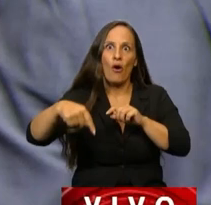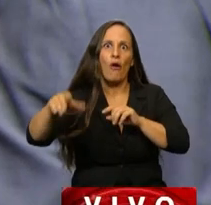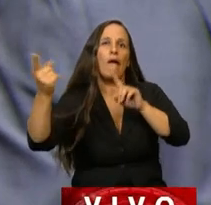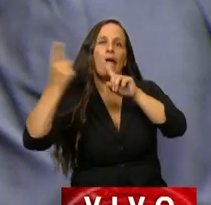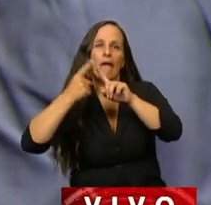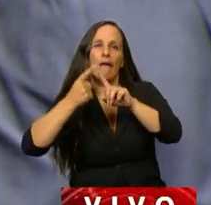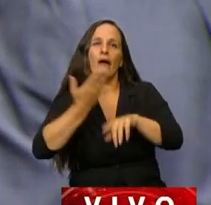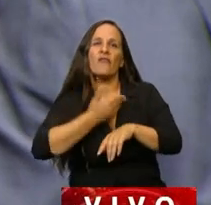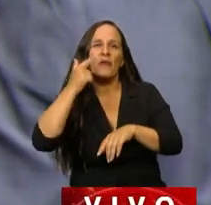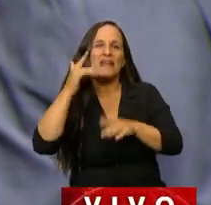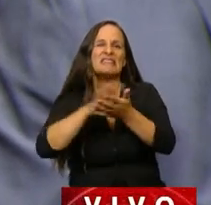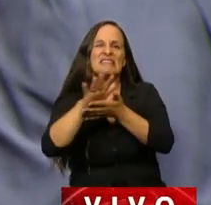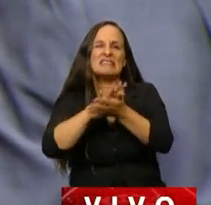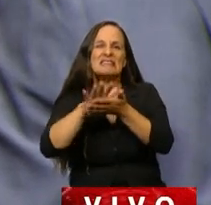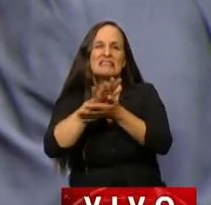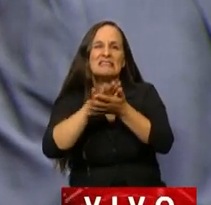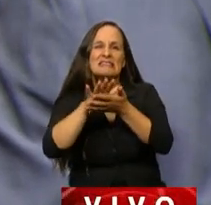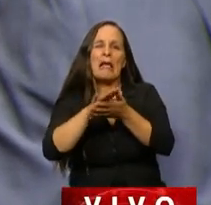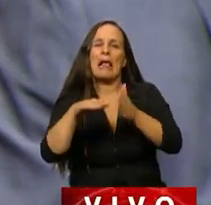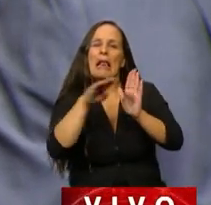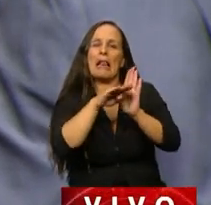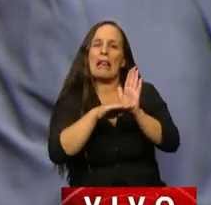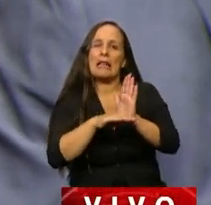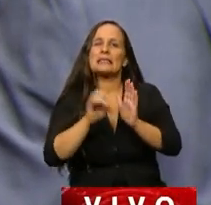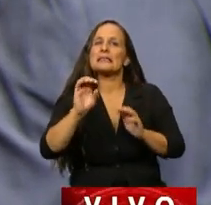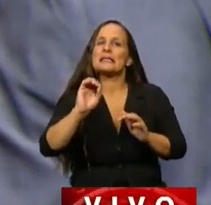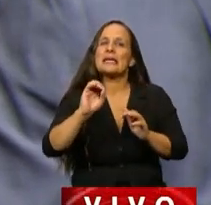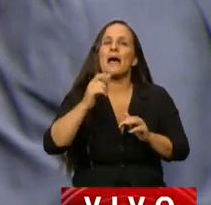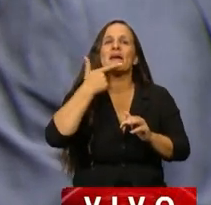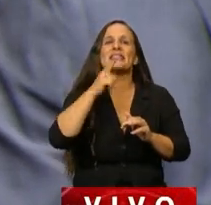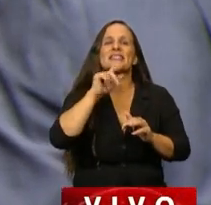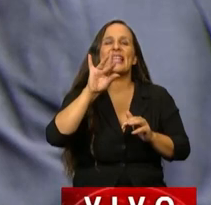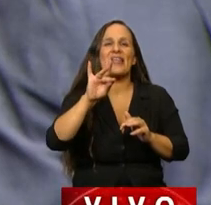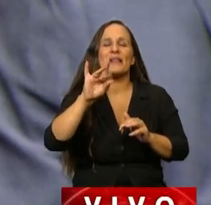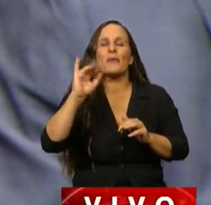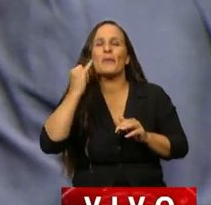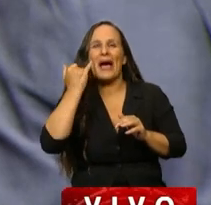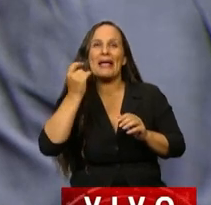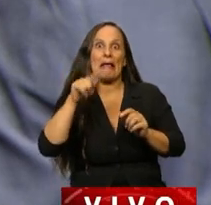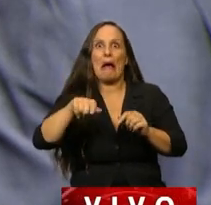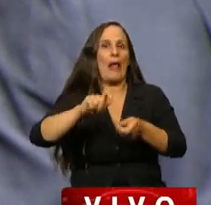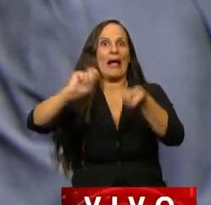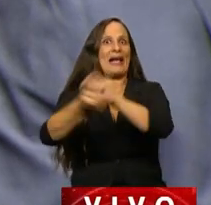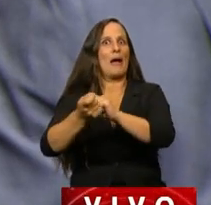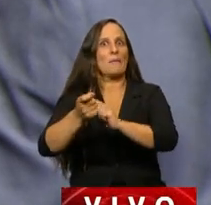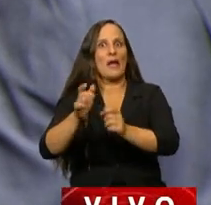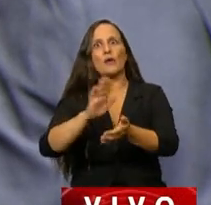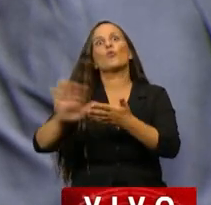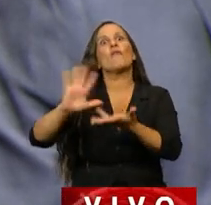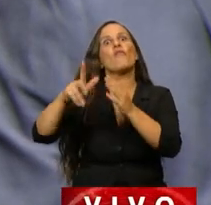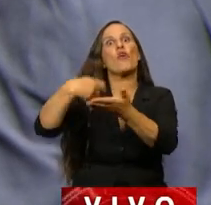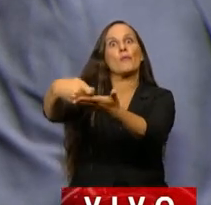Monetario Internacional el programa Standby por uno nuevo, un programa de